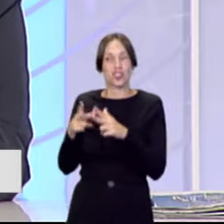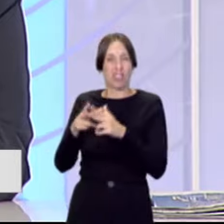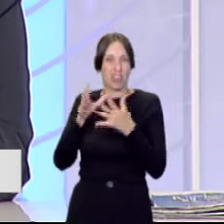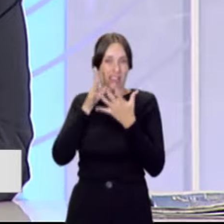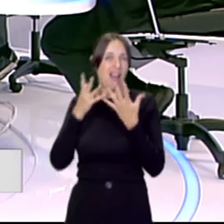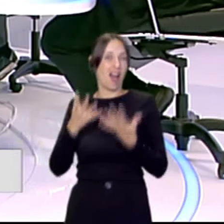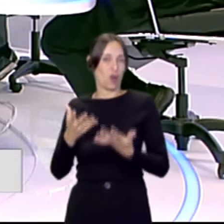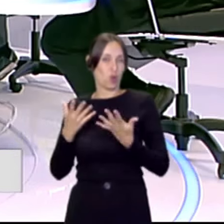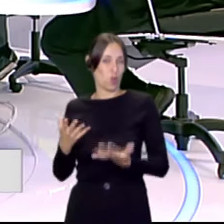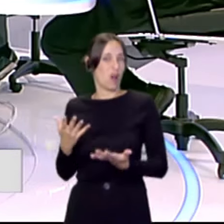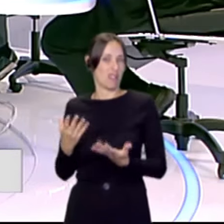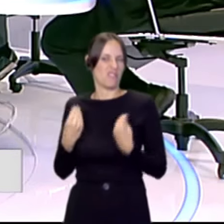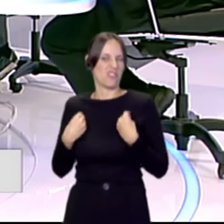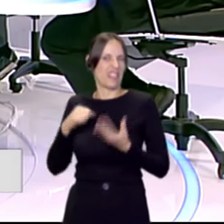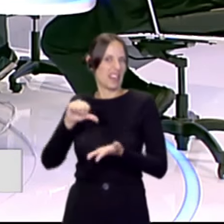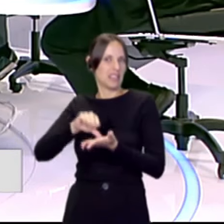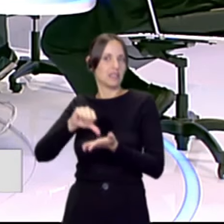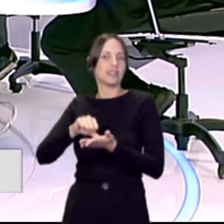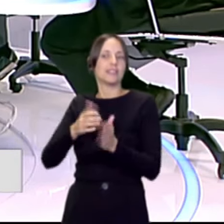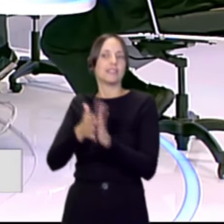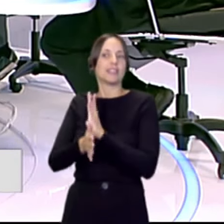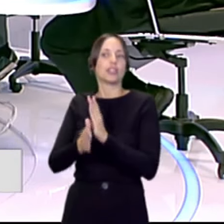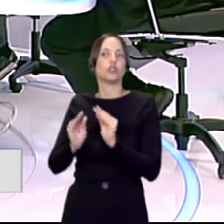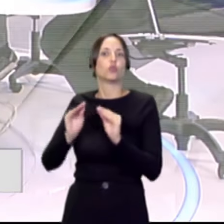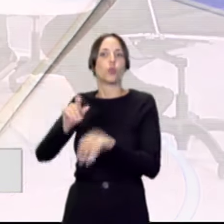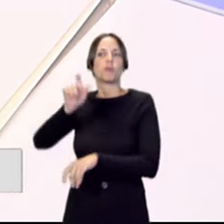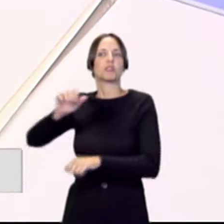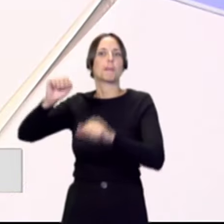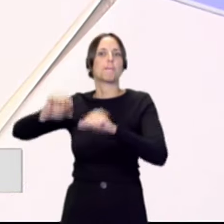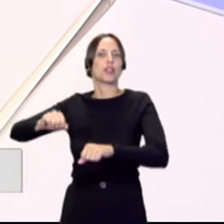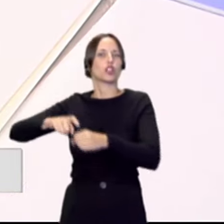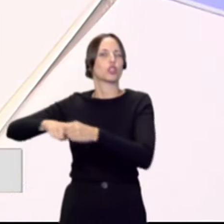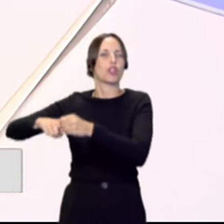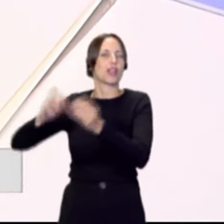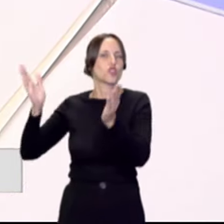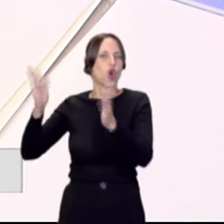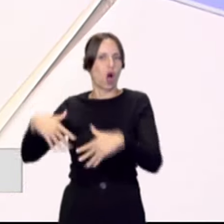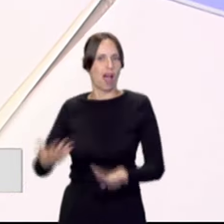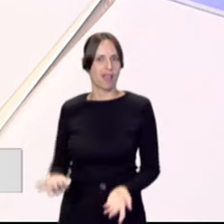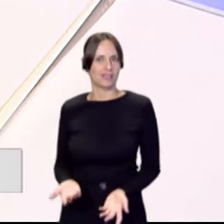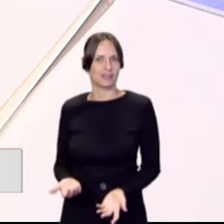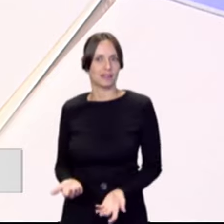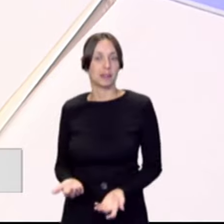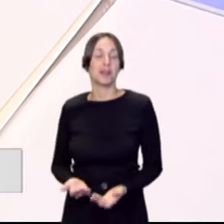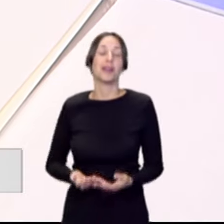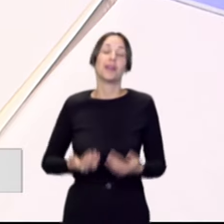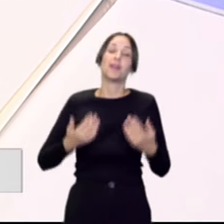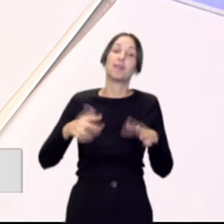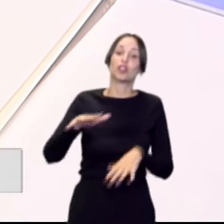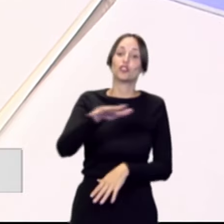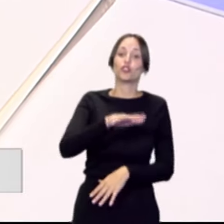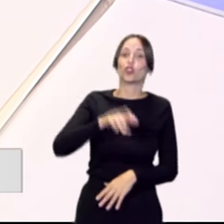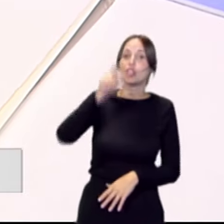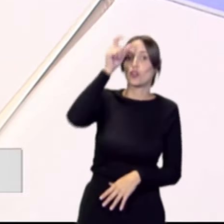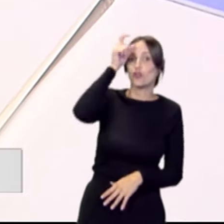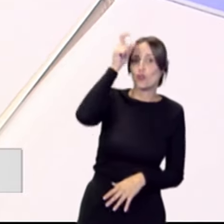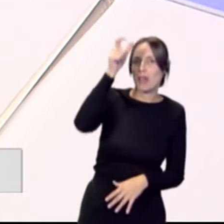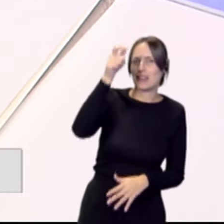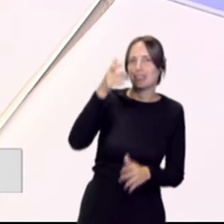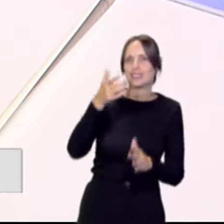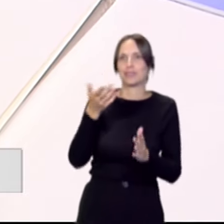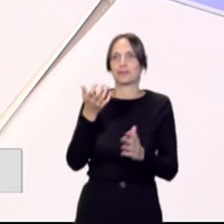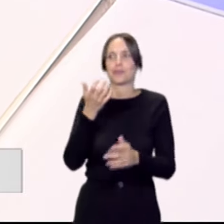son extraordinariamente insolidarias con sus mayores, mientras que las sociedades más rurales, las sociedades menos urbanas, como